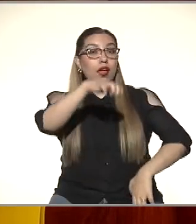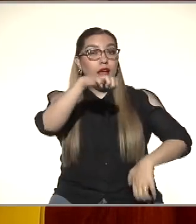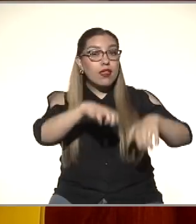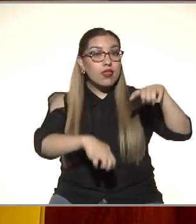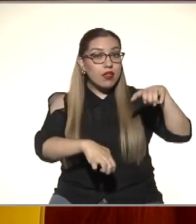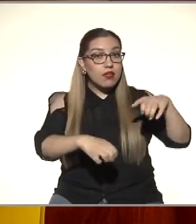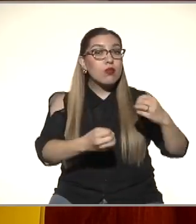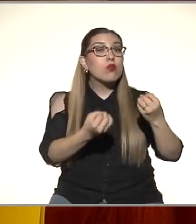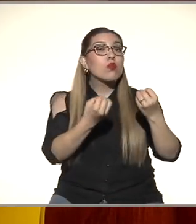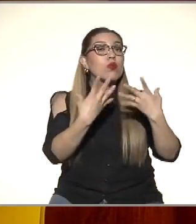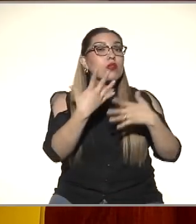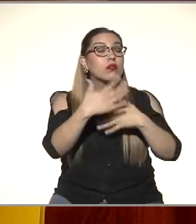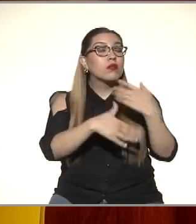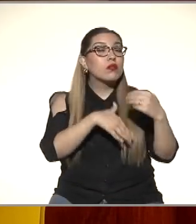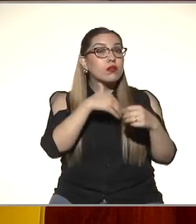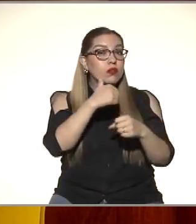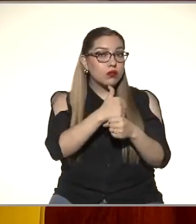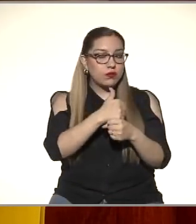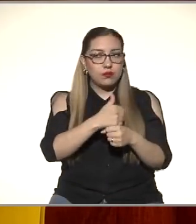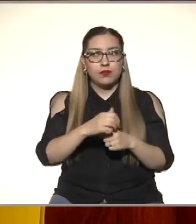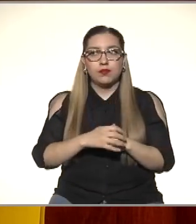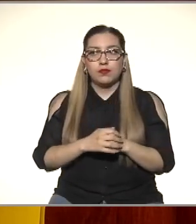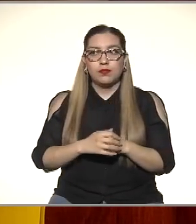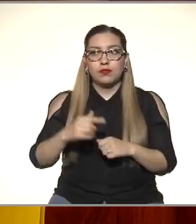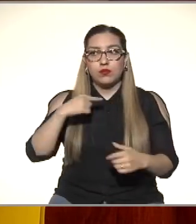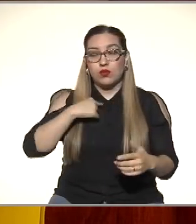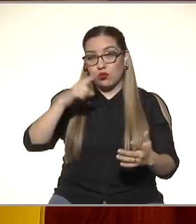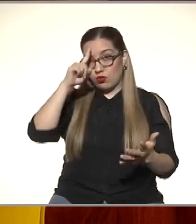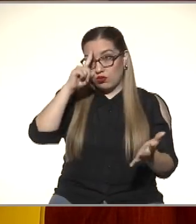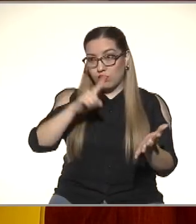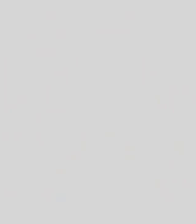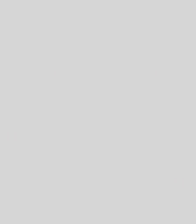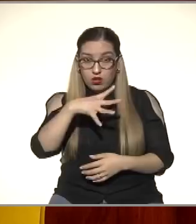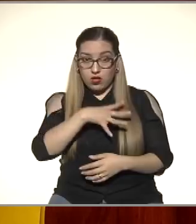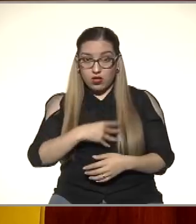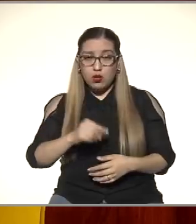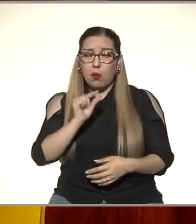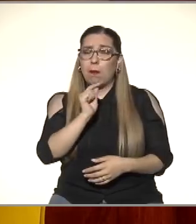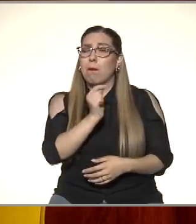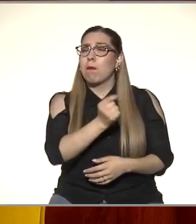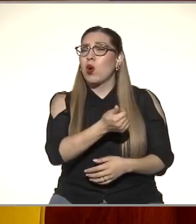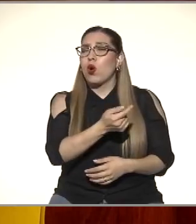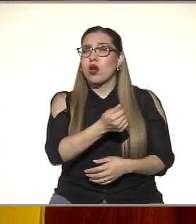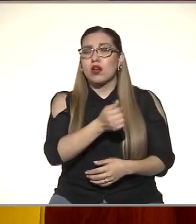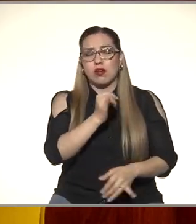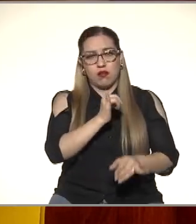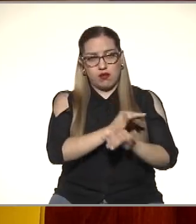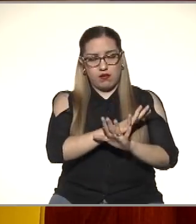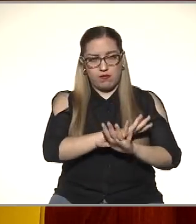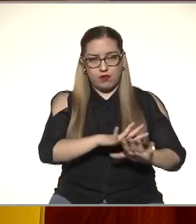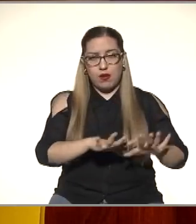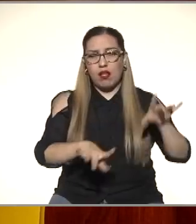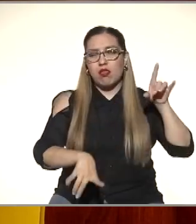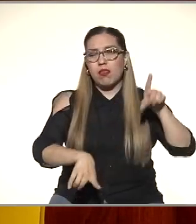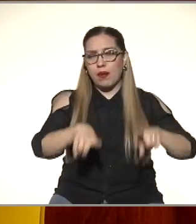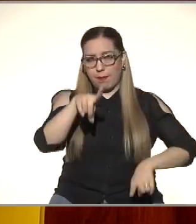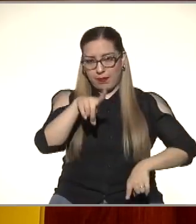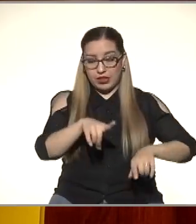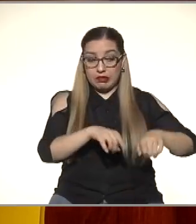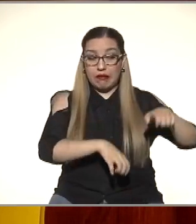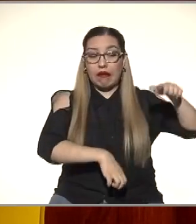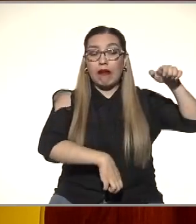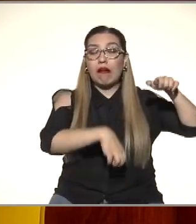Yo soy de la idea que a los hijos hay que decirles la mínima información posible. Dependiendo de la edad, según van